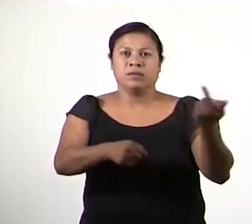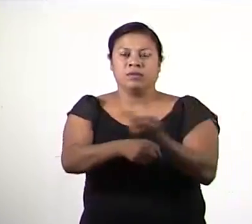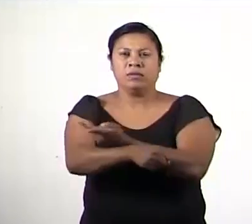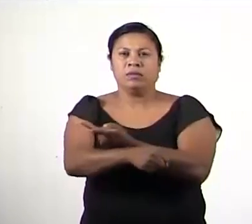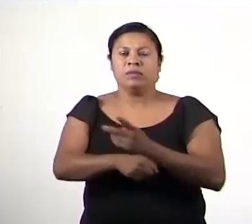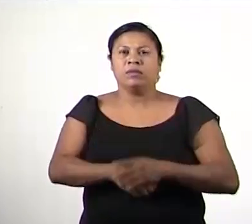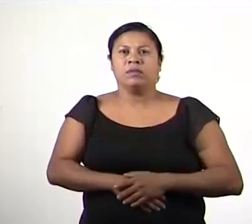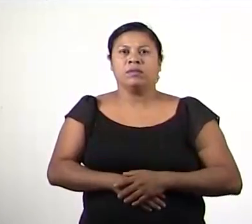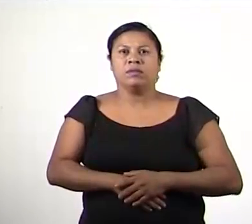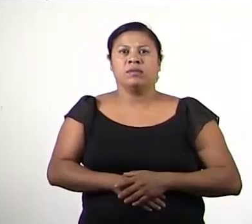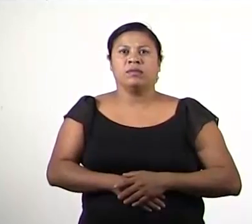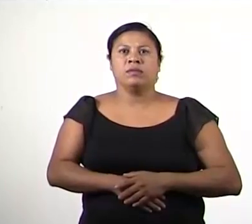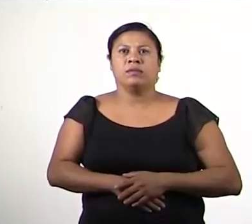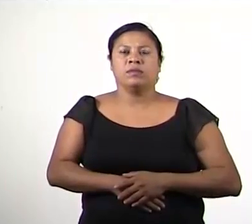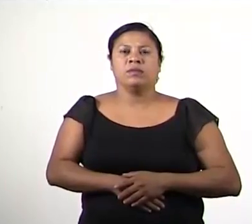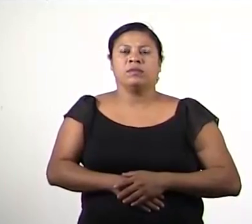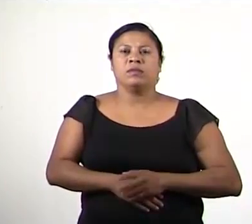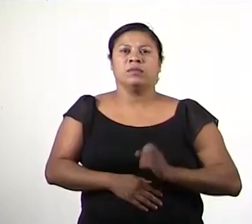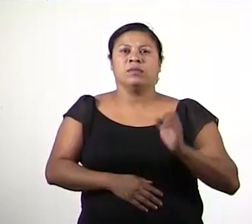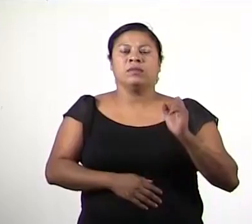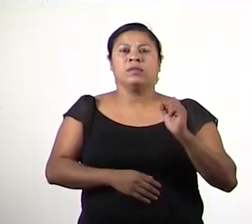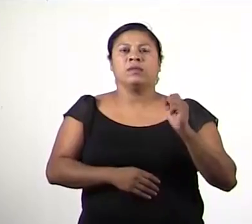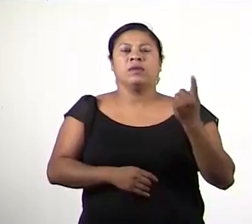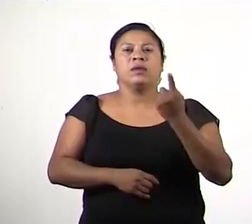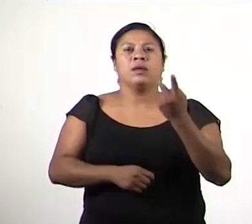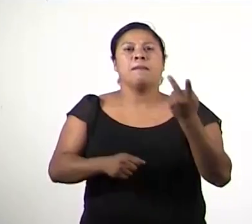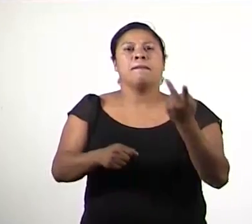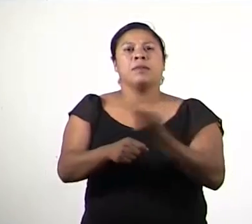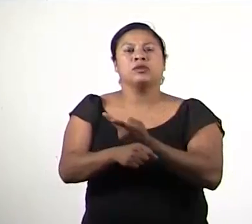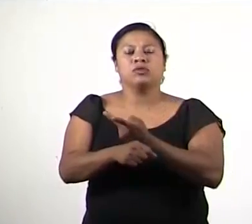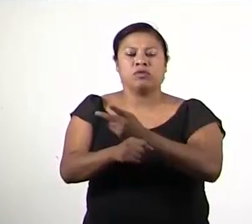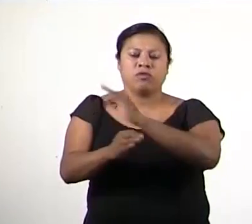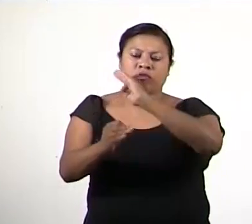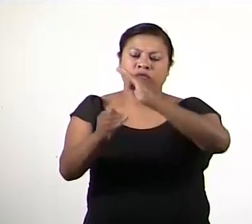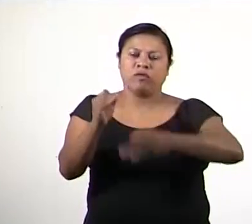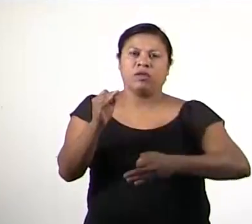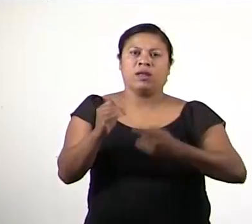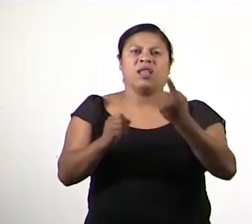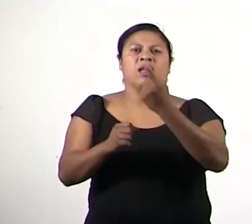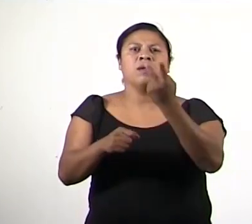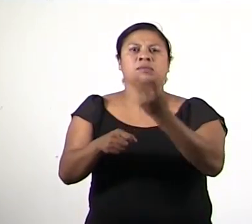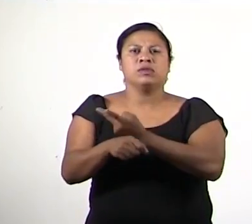pasó al final.